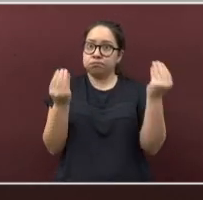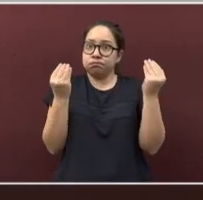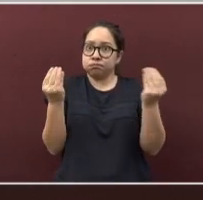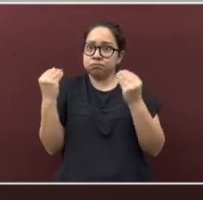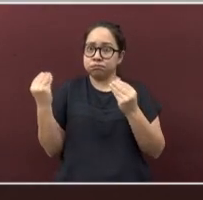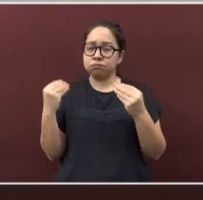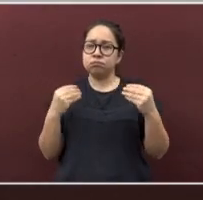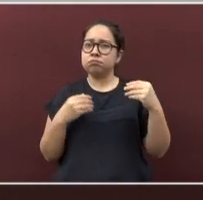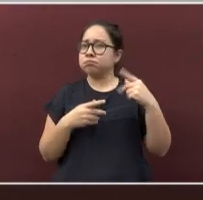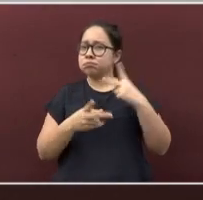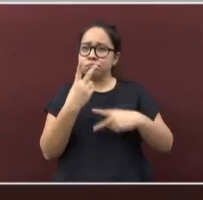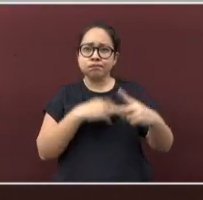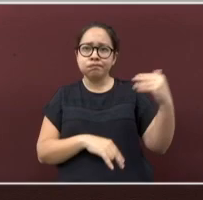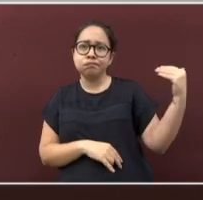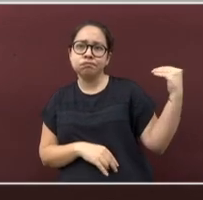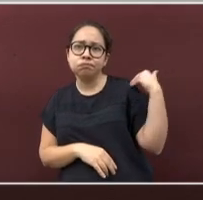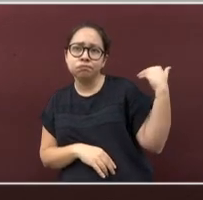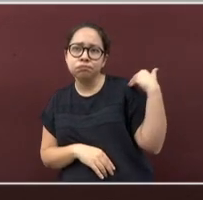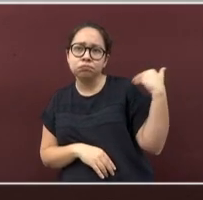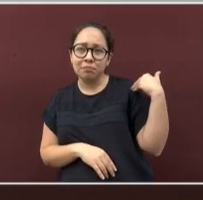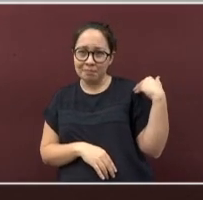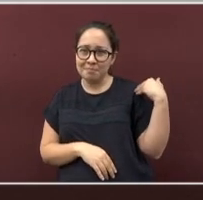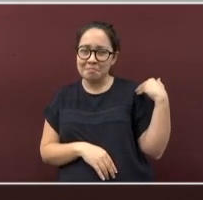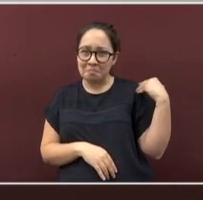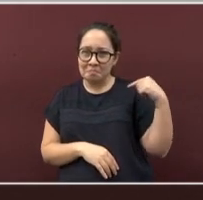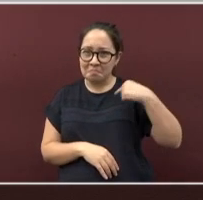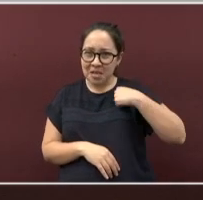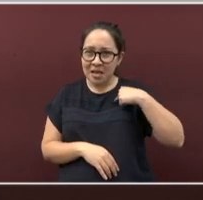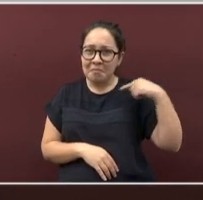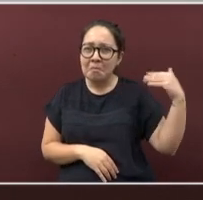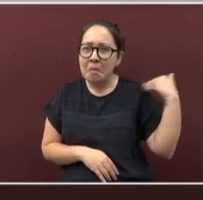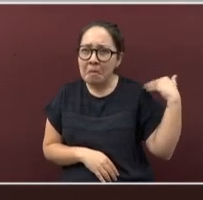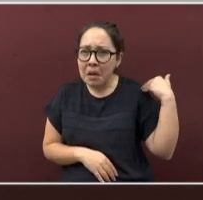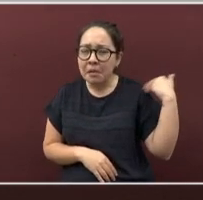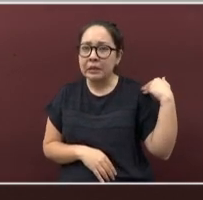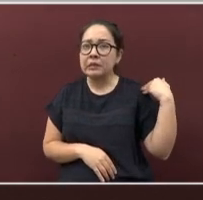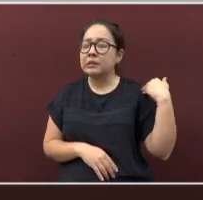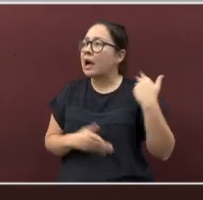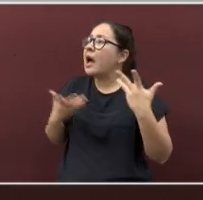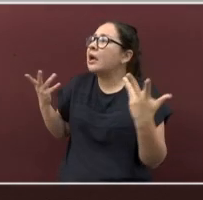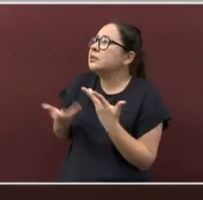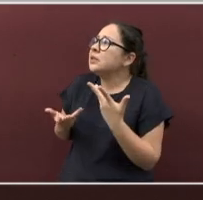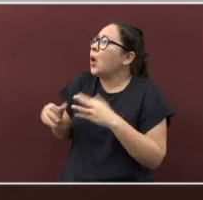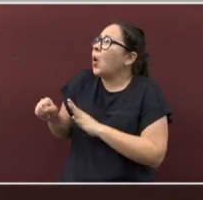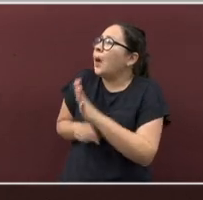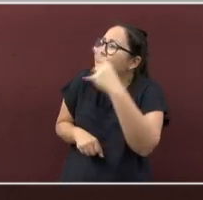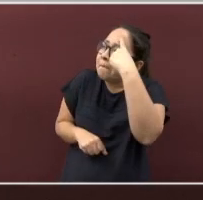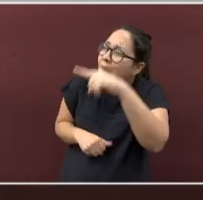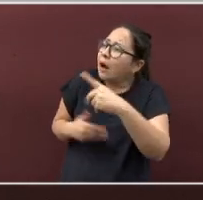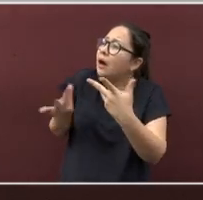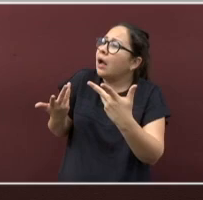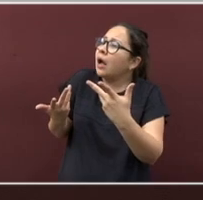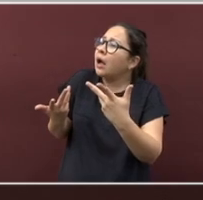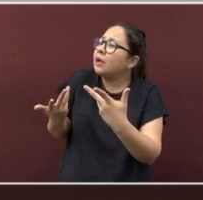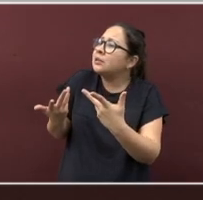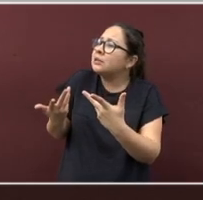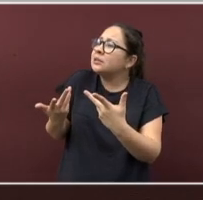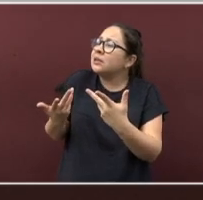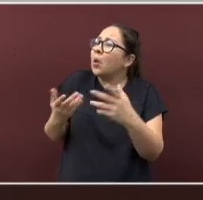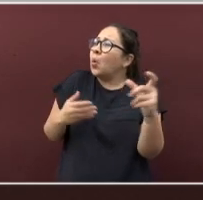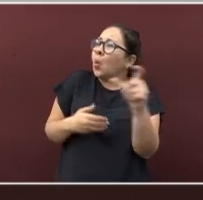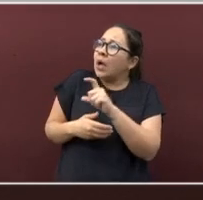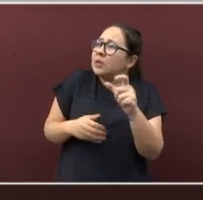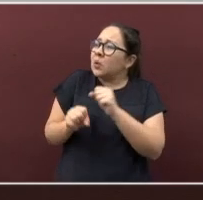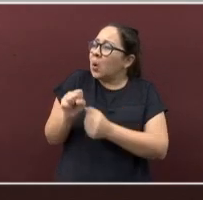se acercan a preguntar sobre qué es lo que pueden hacer para recuperar fuerzas una vez